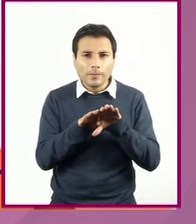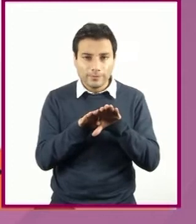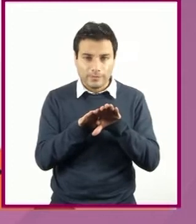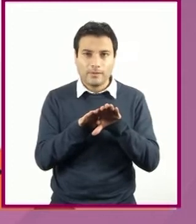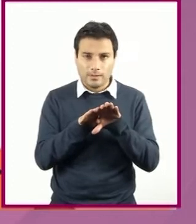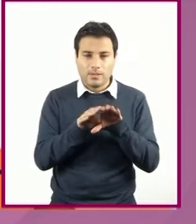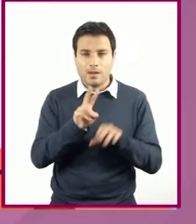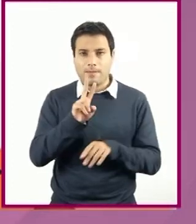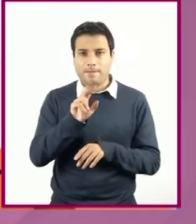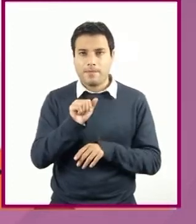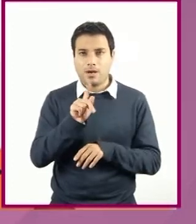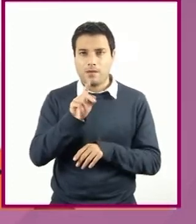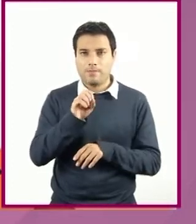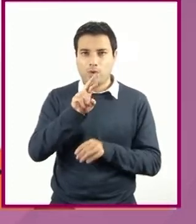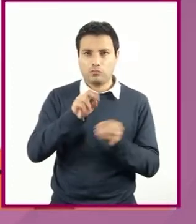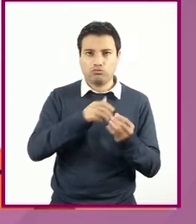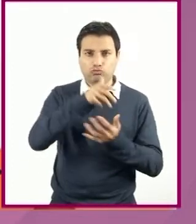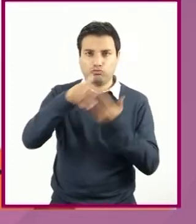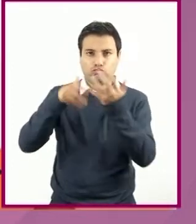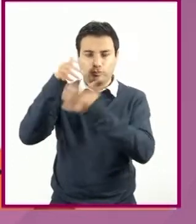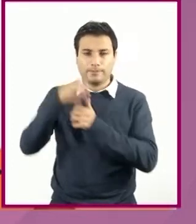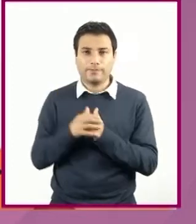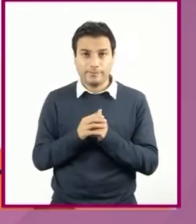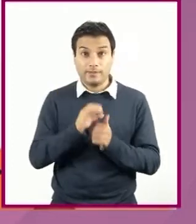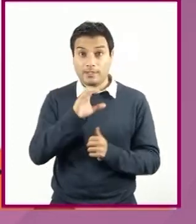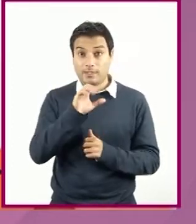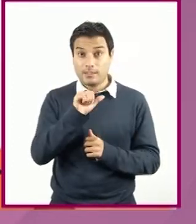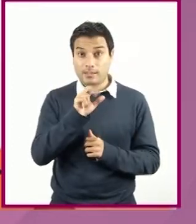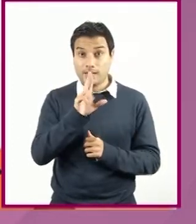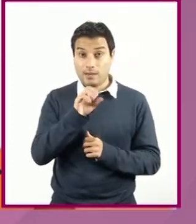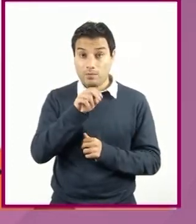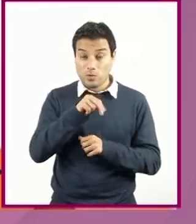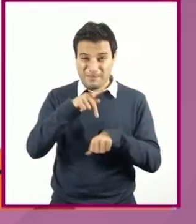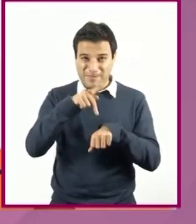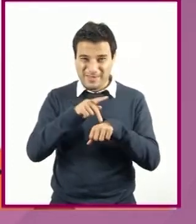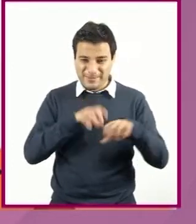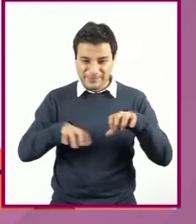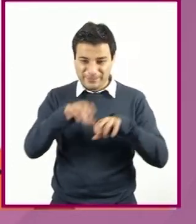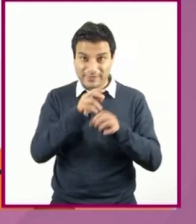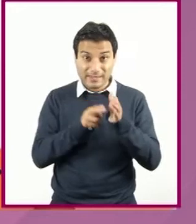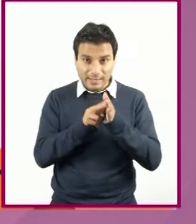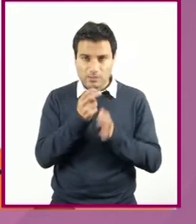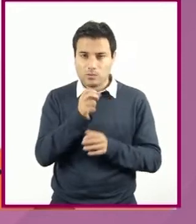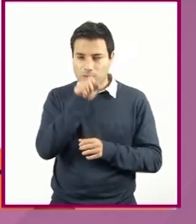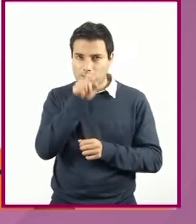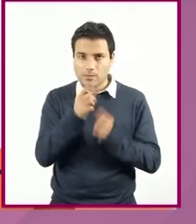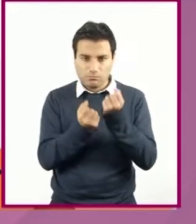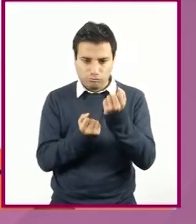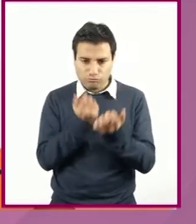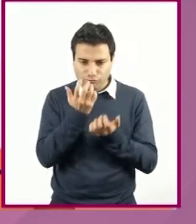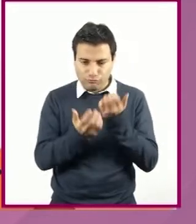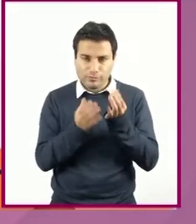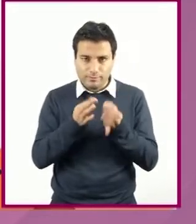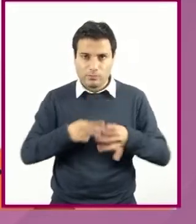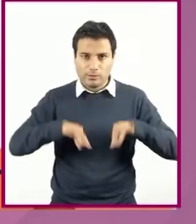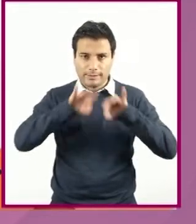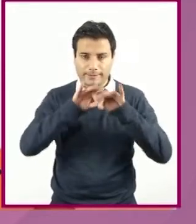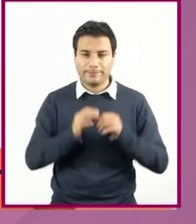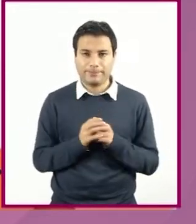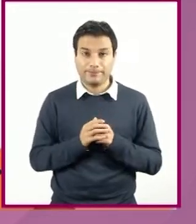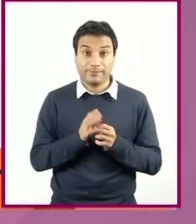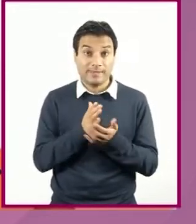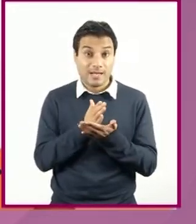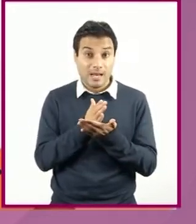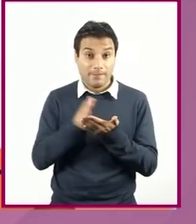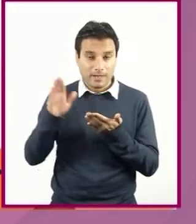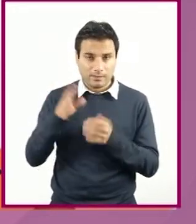vapor. El carbón había pasado a ser la fuente más importante de energía industrial. Por otra parte,